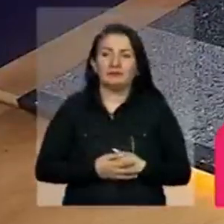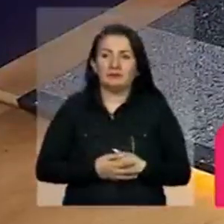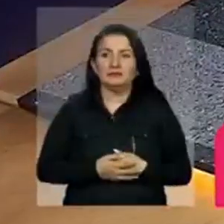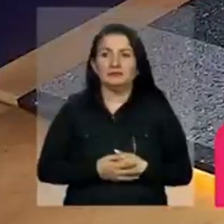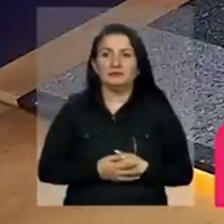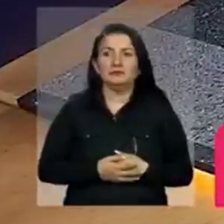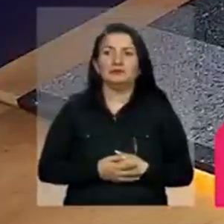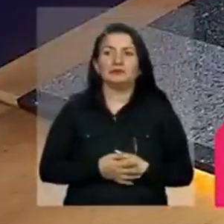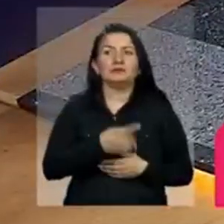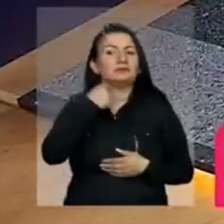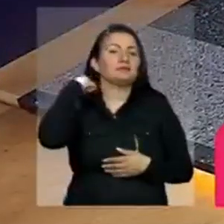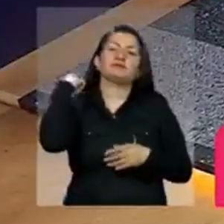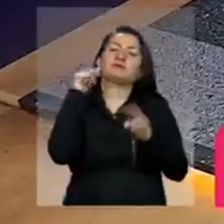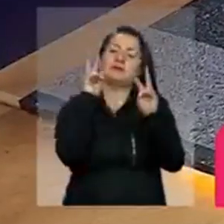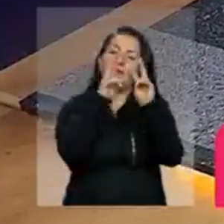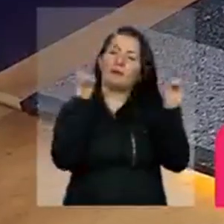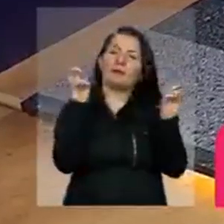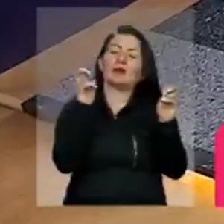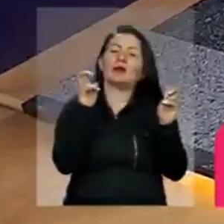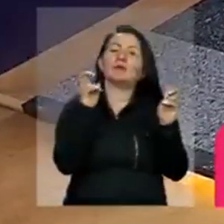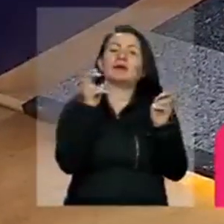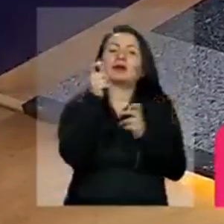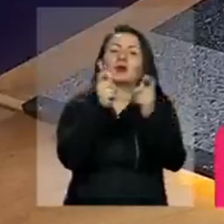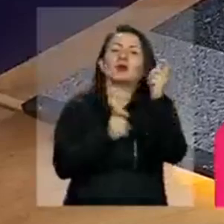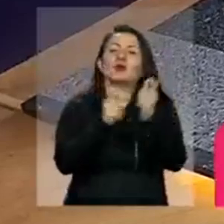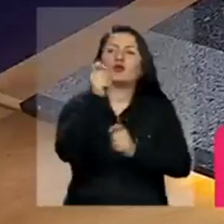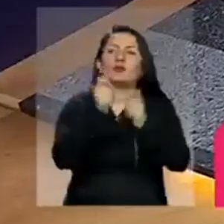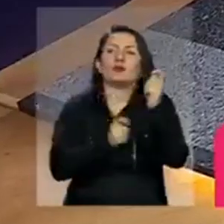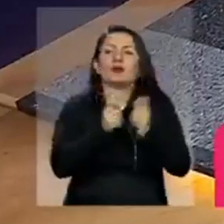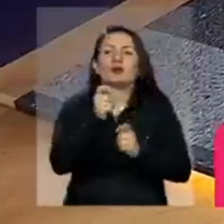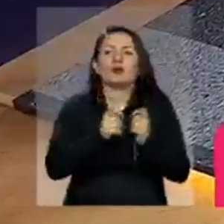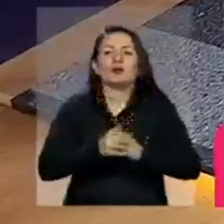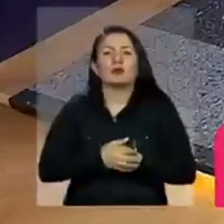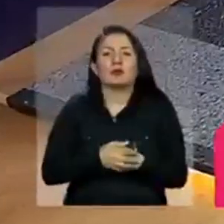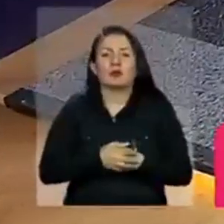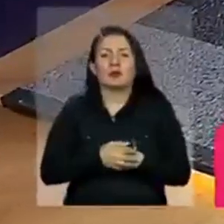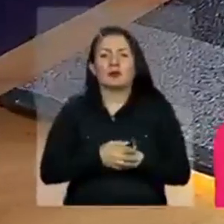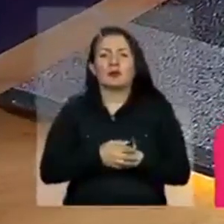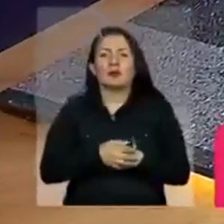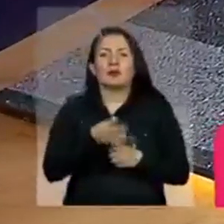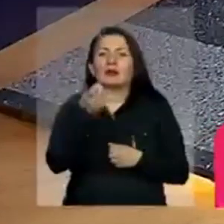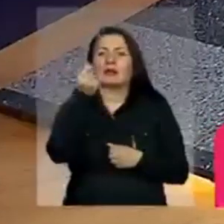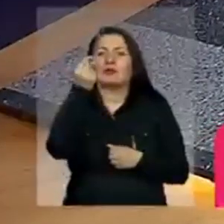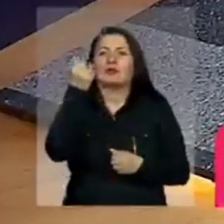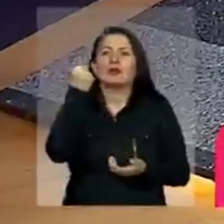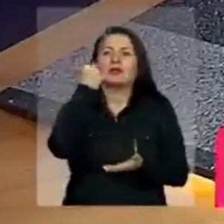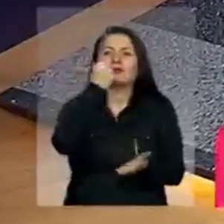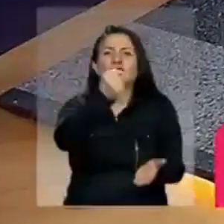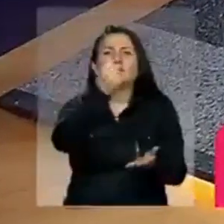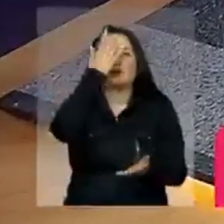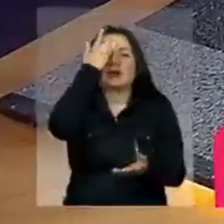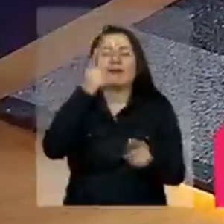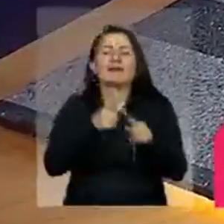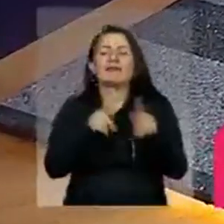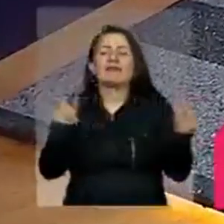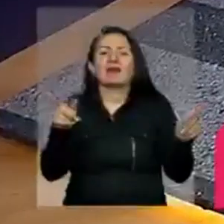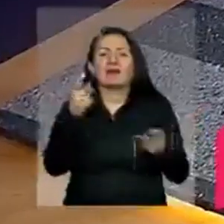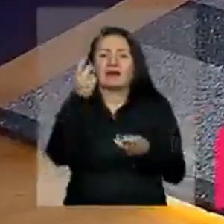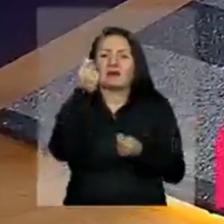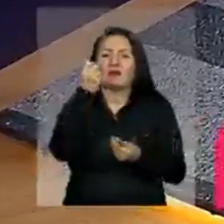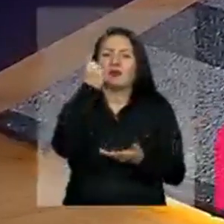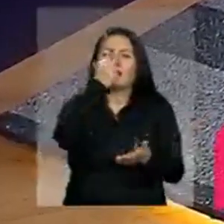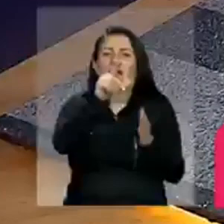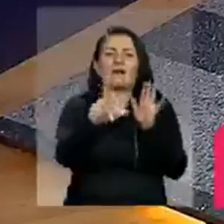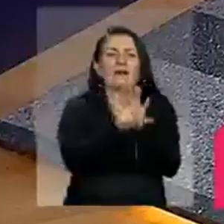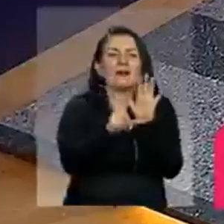un tema muy importante y es el del aspecto económico. Ese tema de la remuneración, ¿por qué tanta la diferencia? ¿Por qué no hay una legislación?